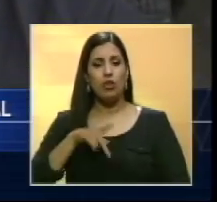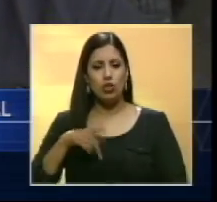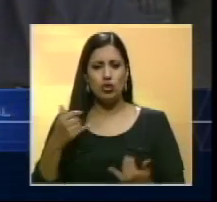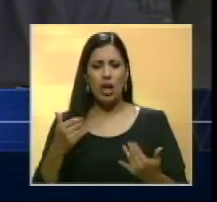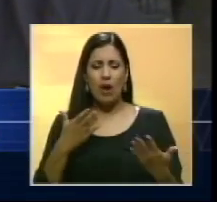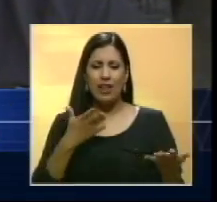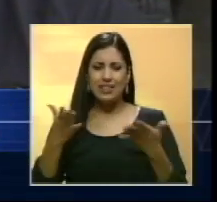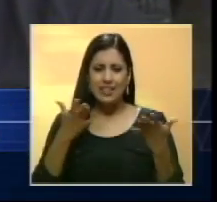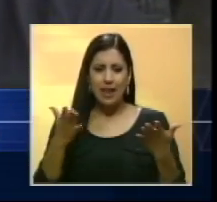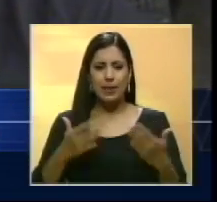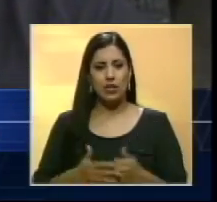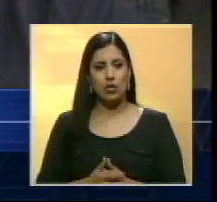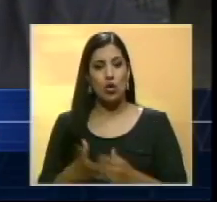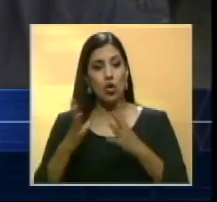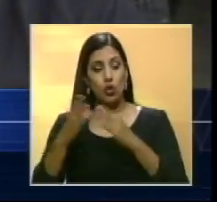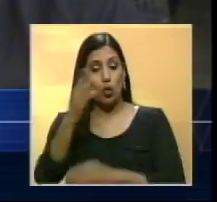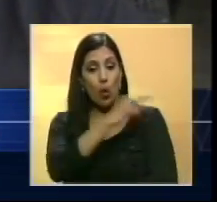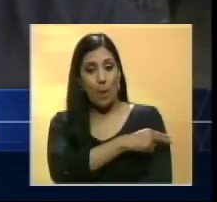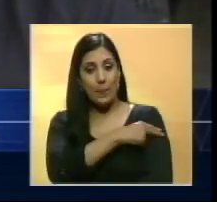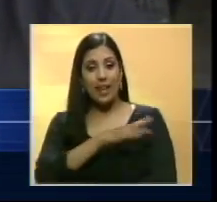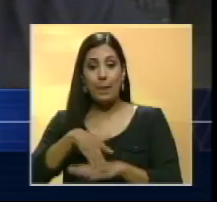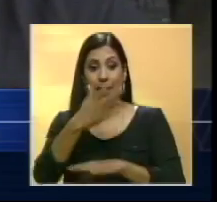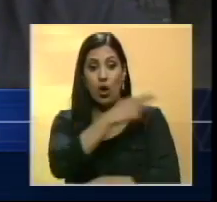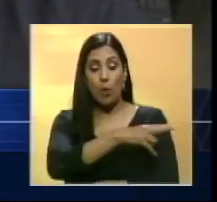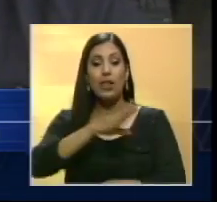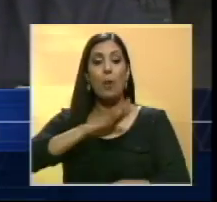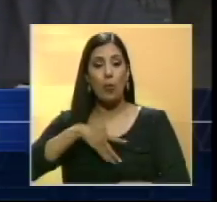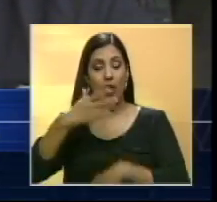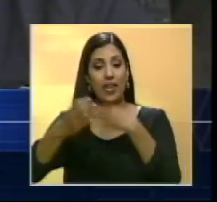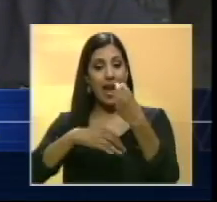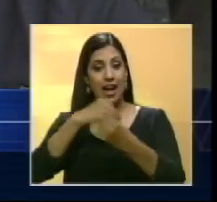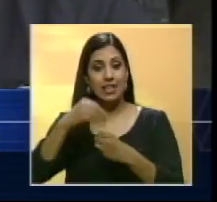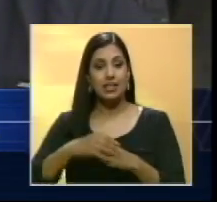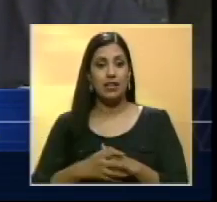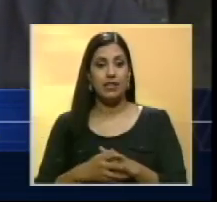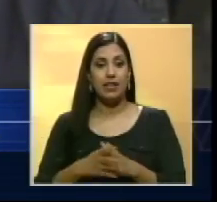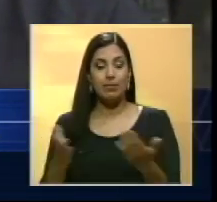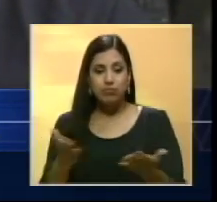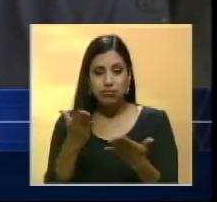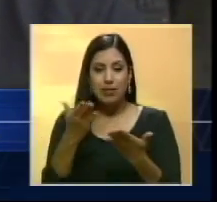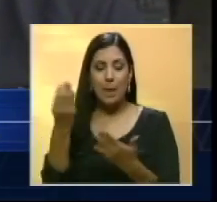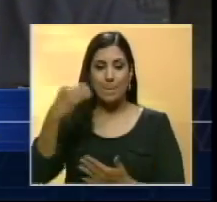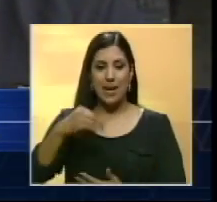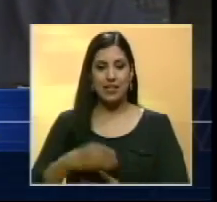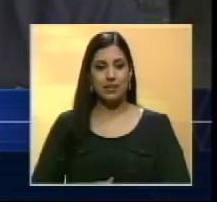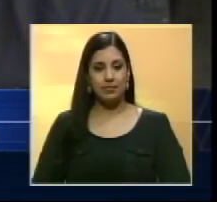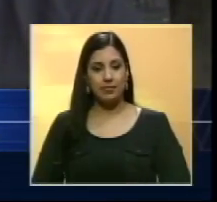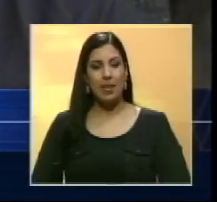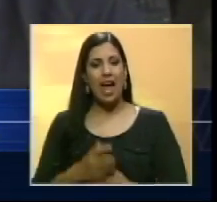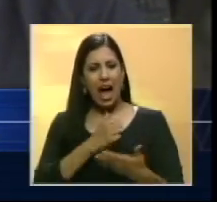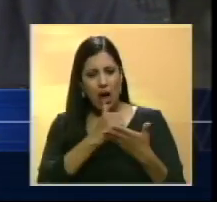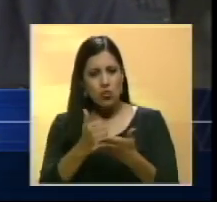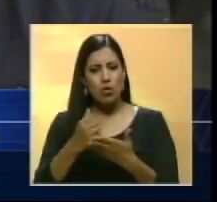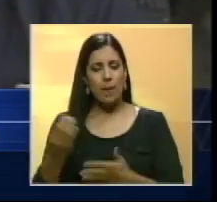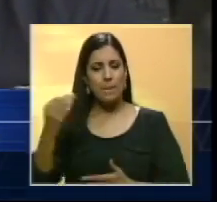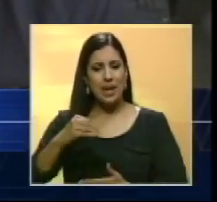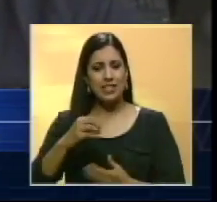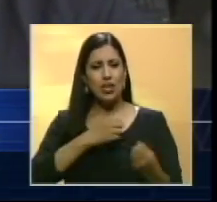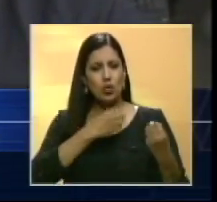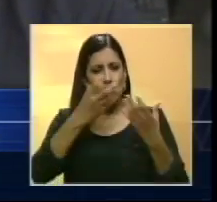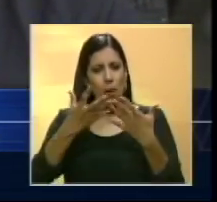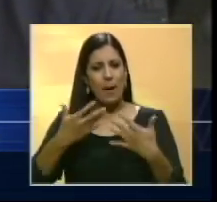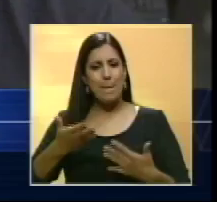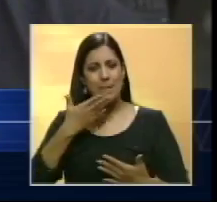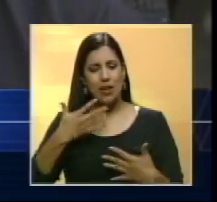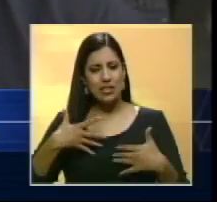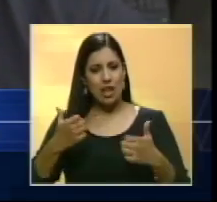servir al hospital para que el hospital pueda impulsarse más, ayudar más y dar más salud,